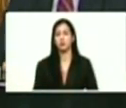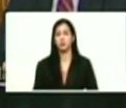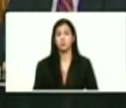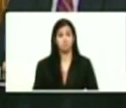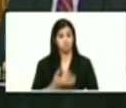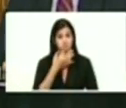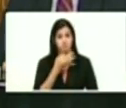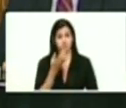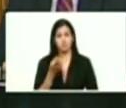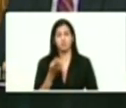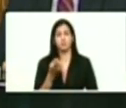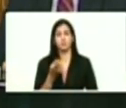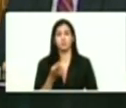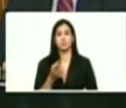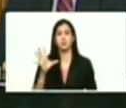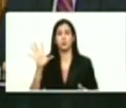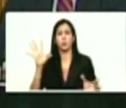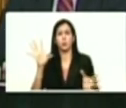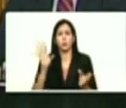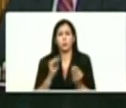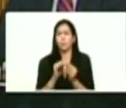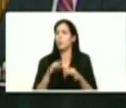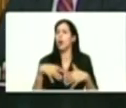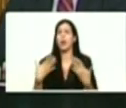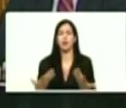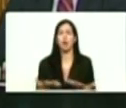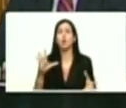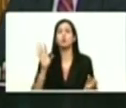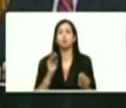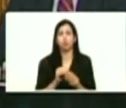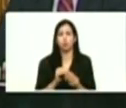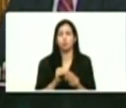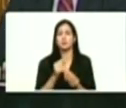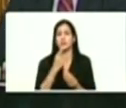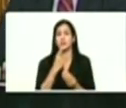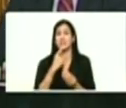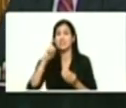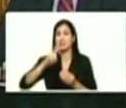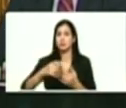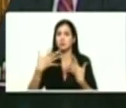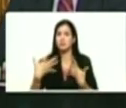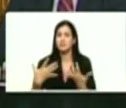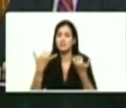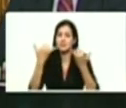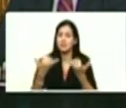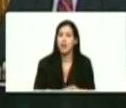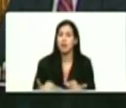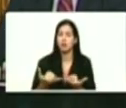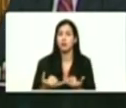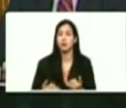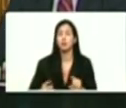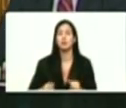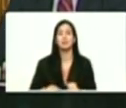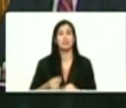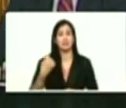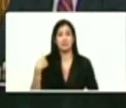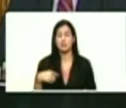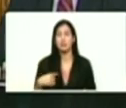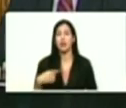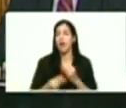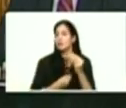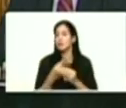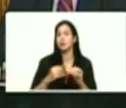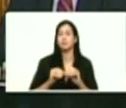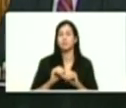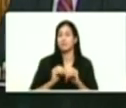y la conclusión es la necesidad ya de instalar un nuevo sistema de